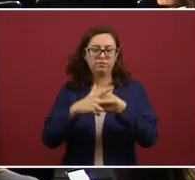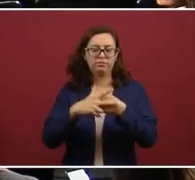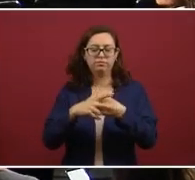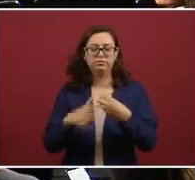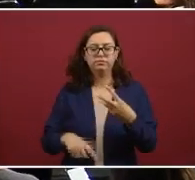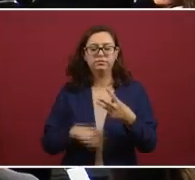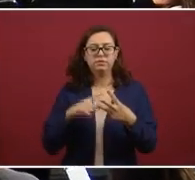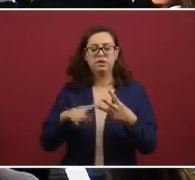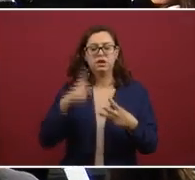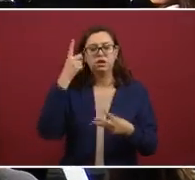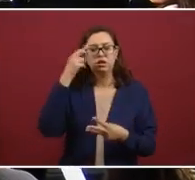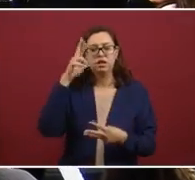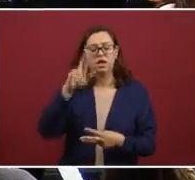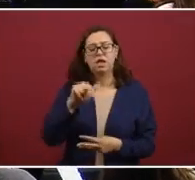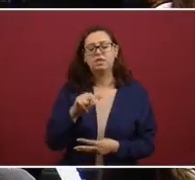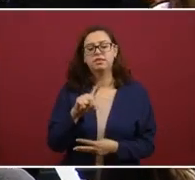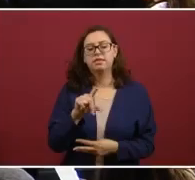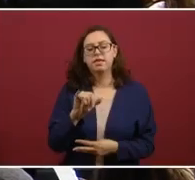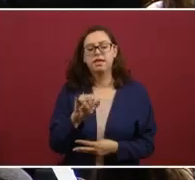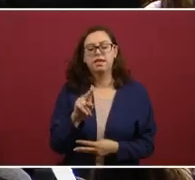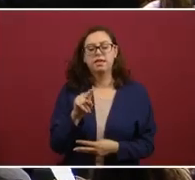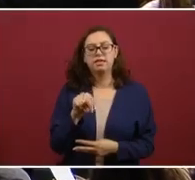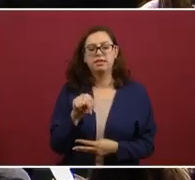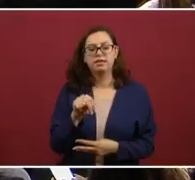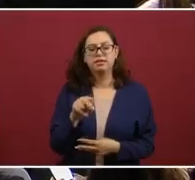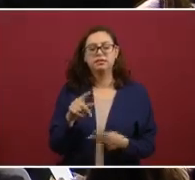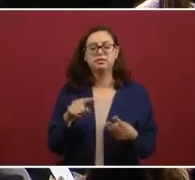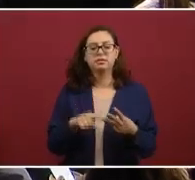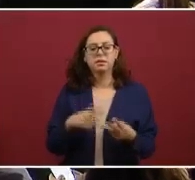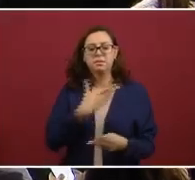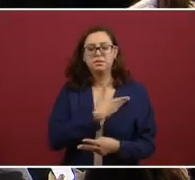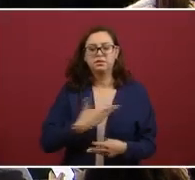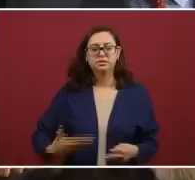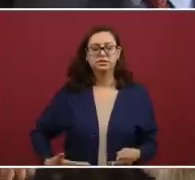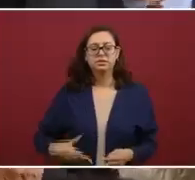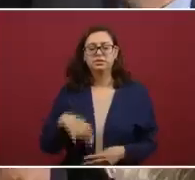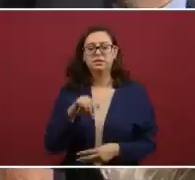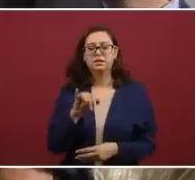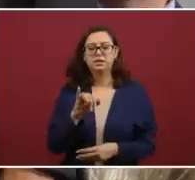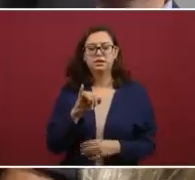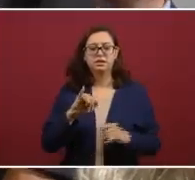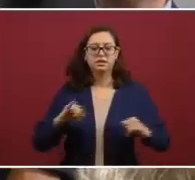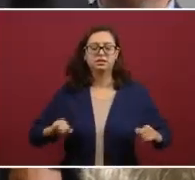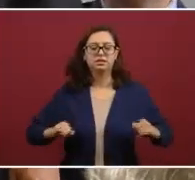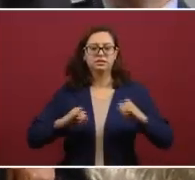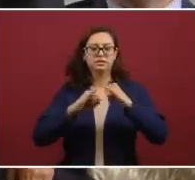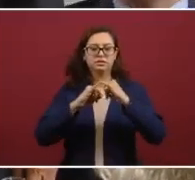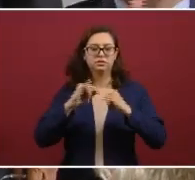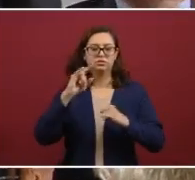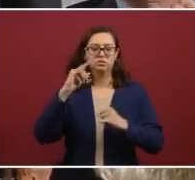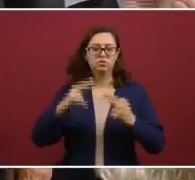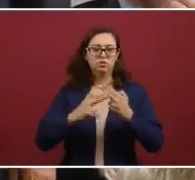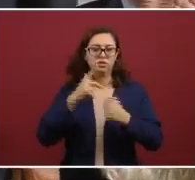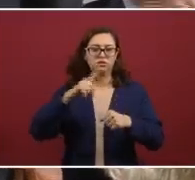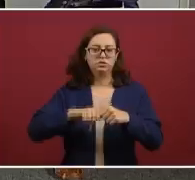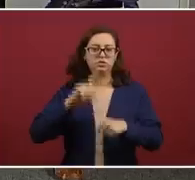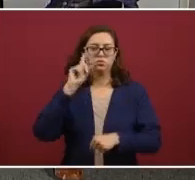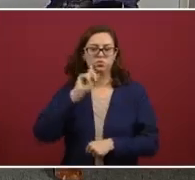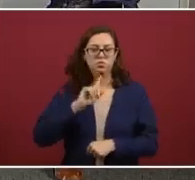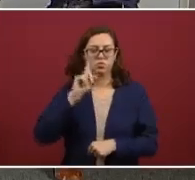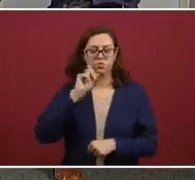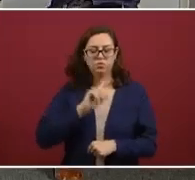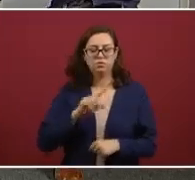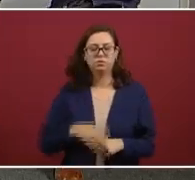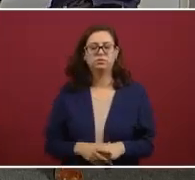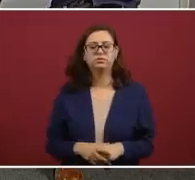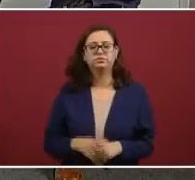La doctora Nadine Gassmann-Silberman, presidenta del Instituto Nacional de las Mujeres. La